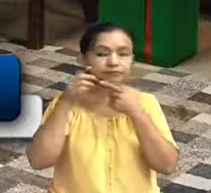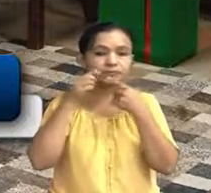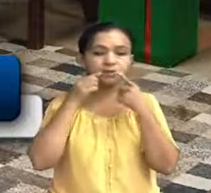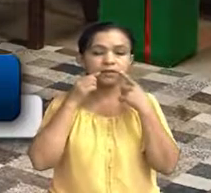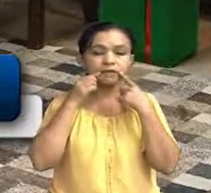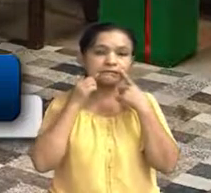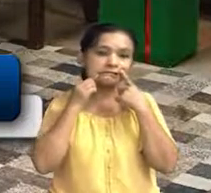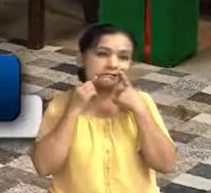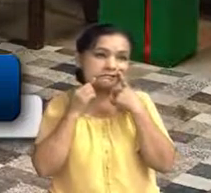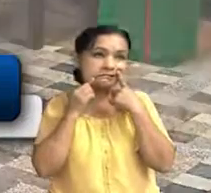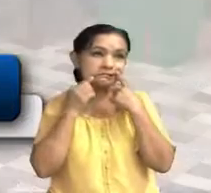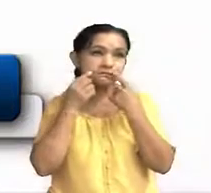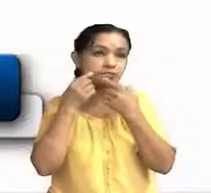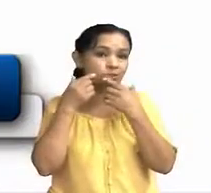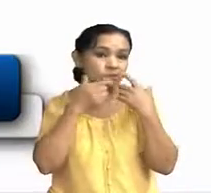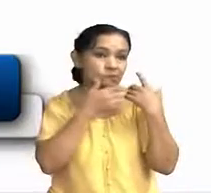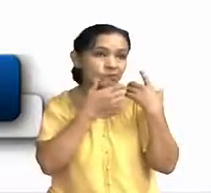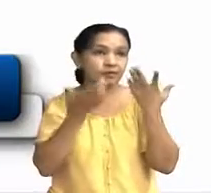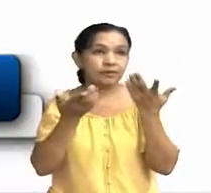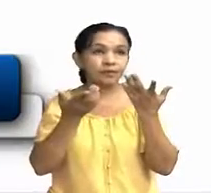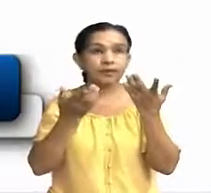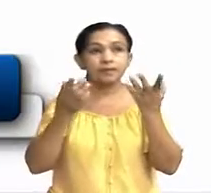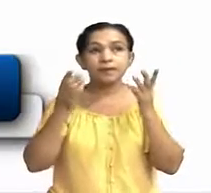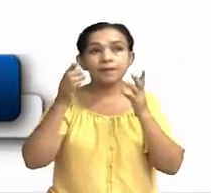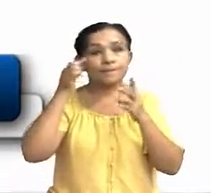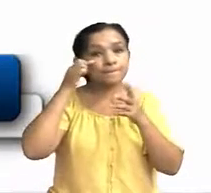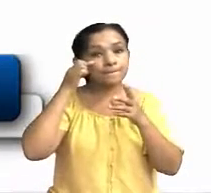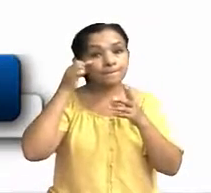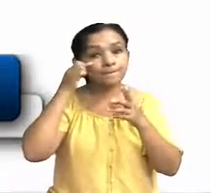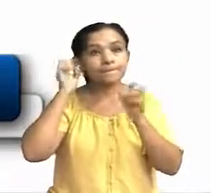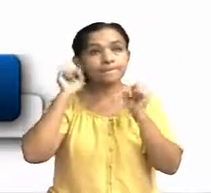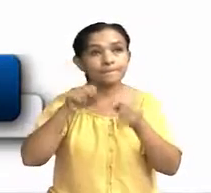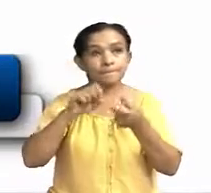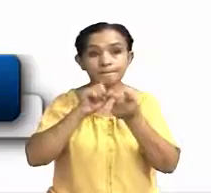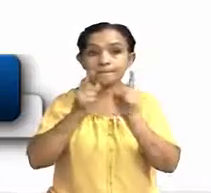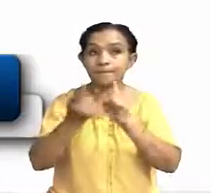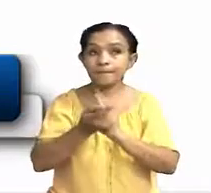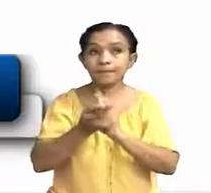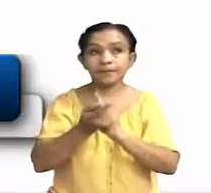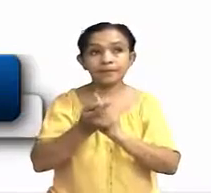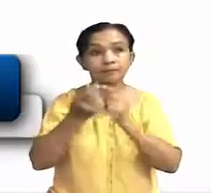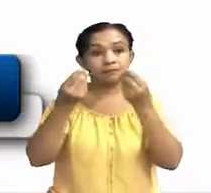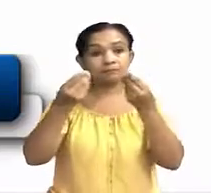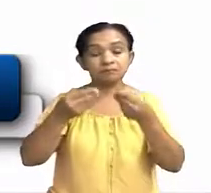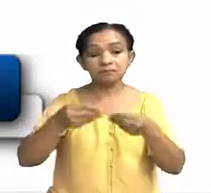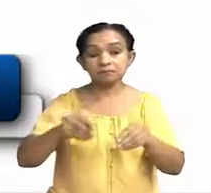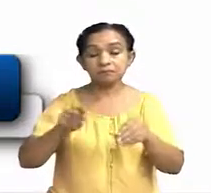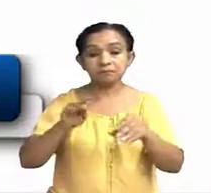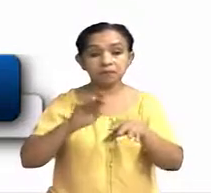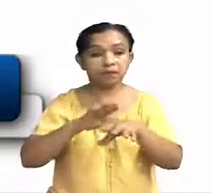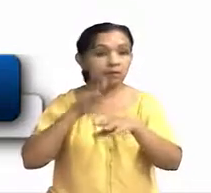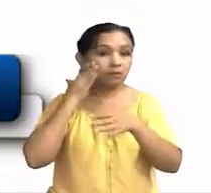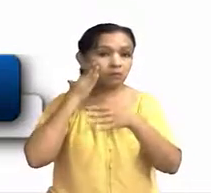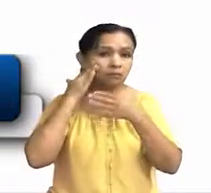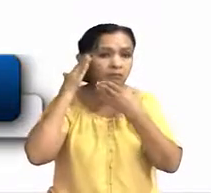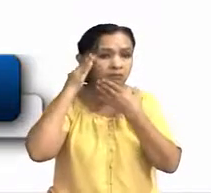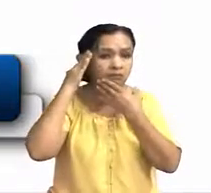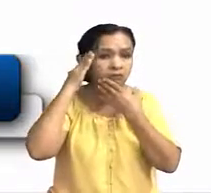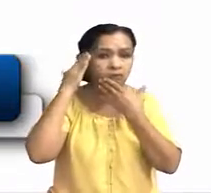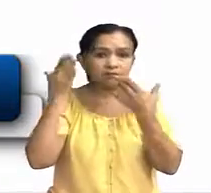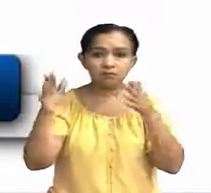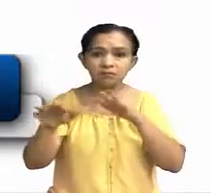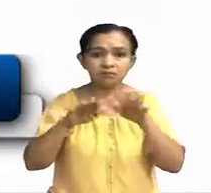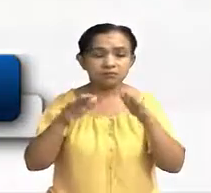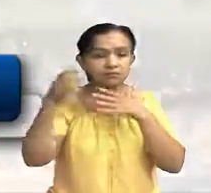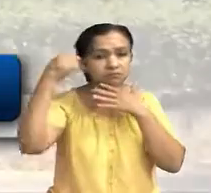boca, la desviación del pómulo del ojo y además pérdida de la sensibilidad, tanto superficial